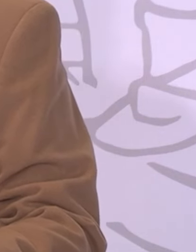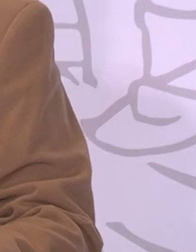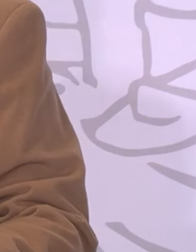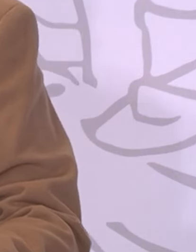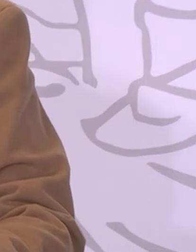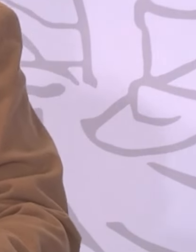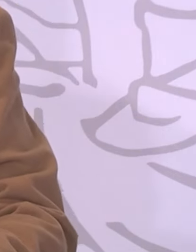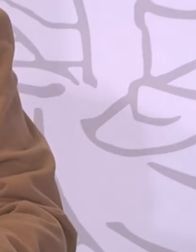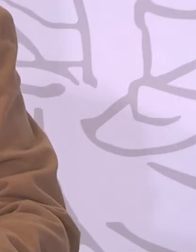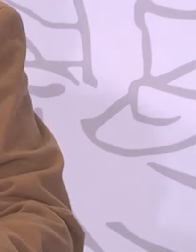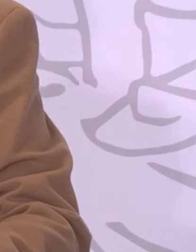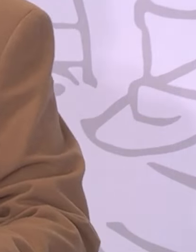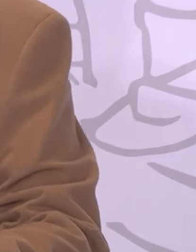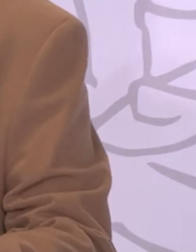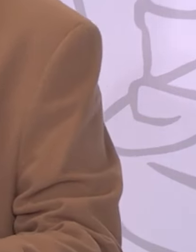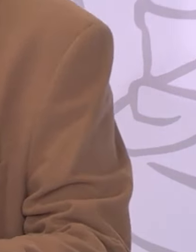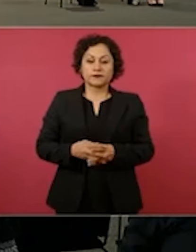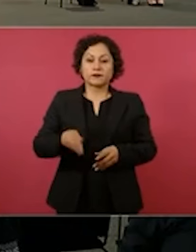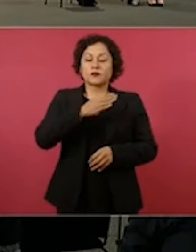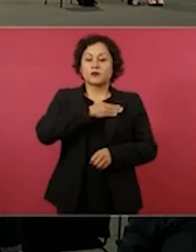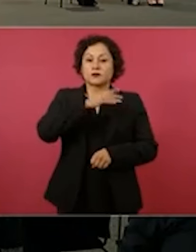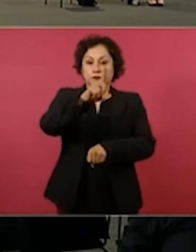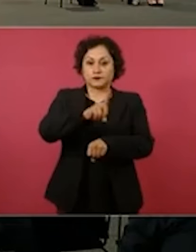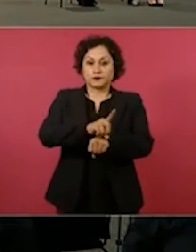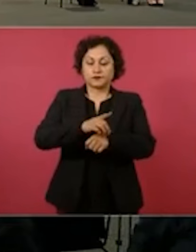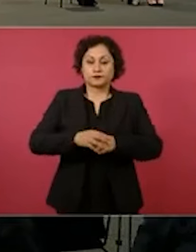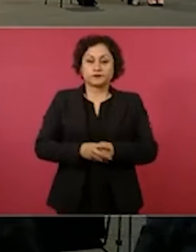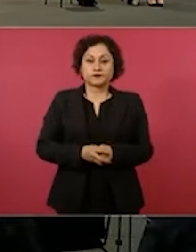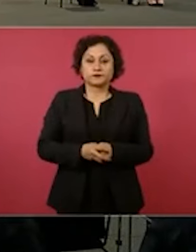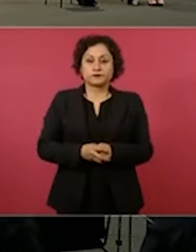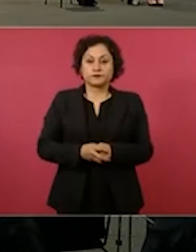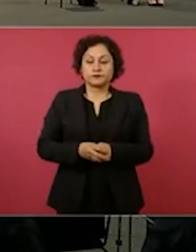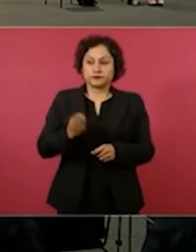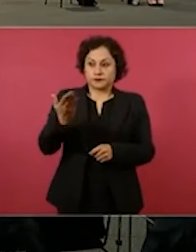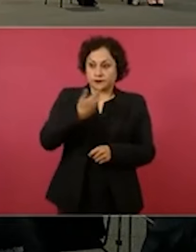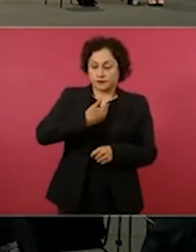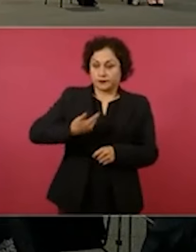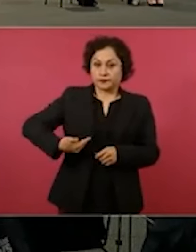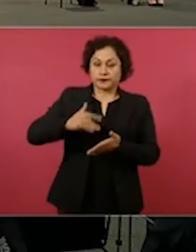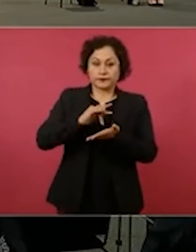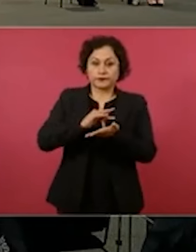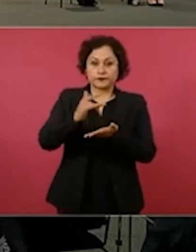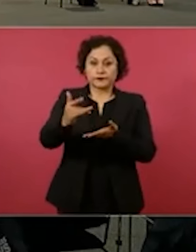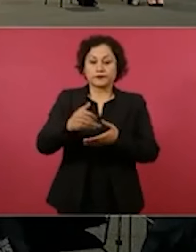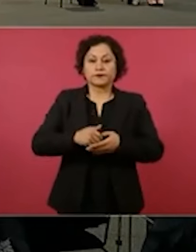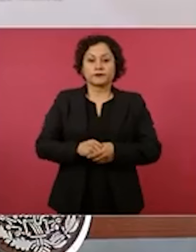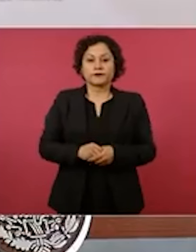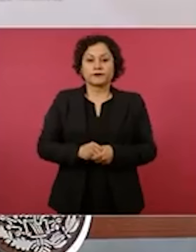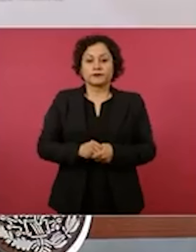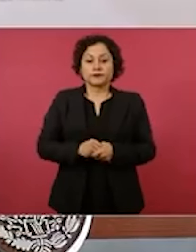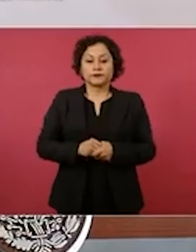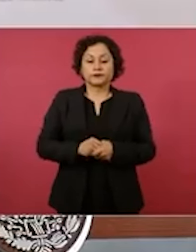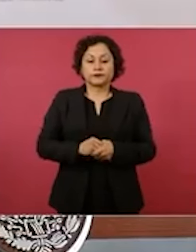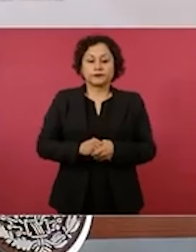hospital el sábado por una arritmia. La UIF informó que este domingo por la mañana el funcionario egresó del Centro Nacional 20 de Noviembre del ISSSTE y